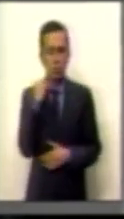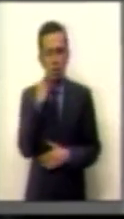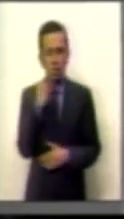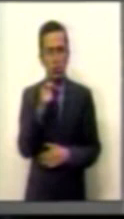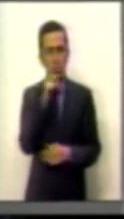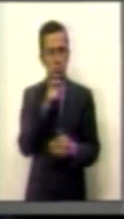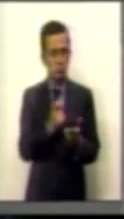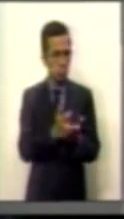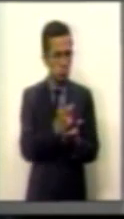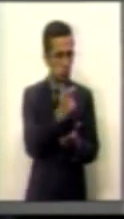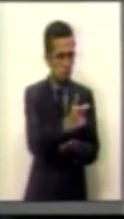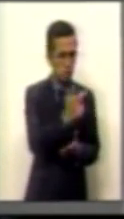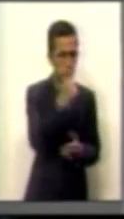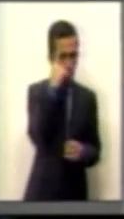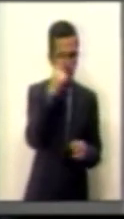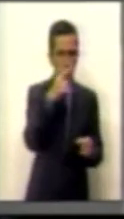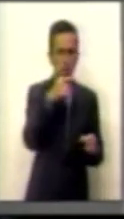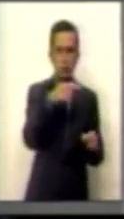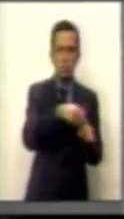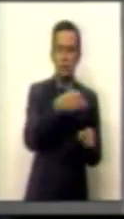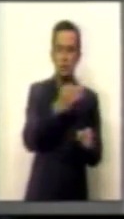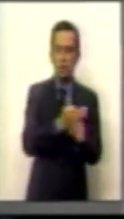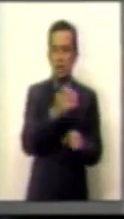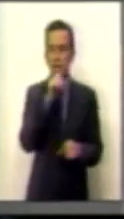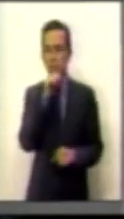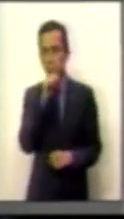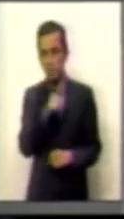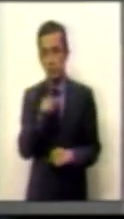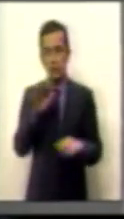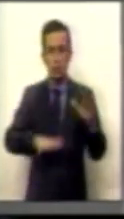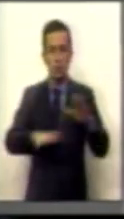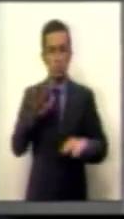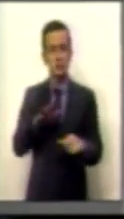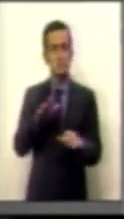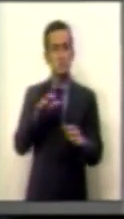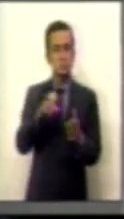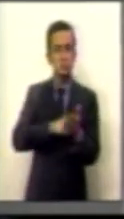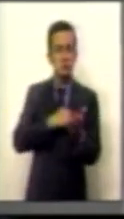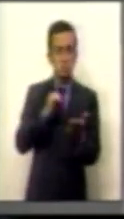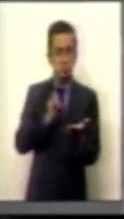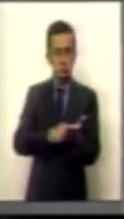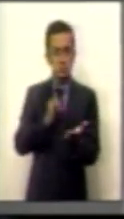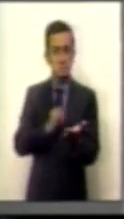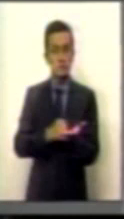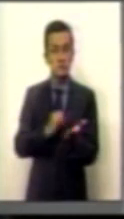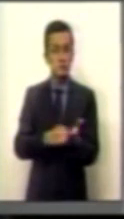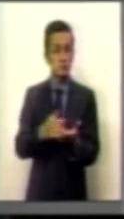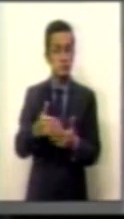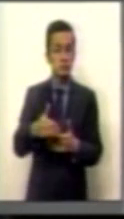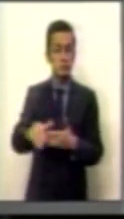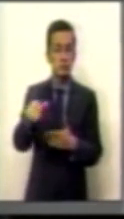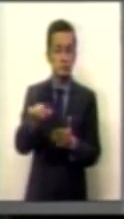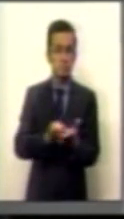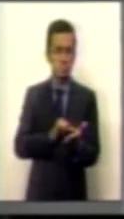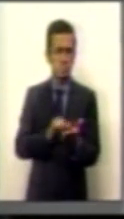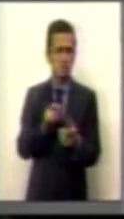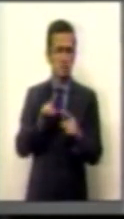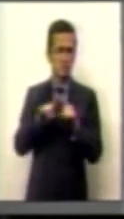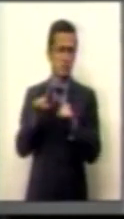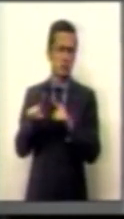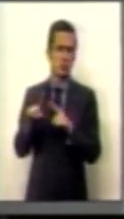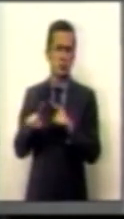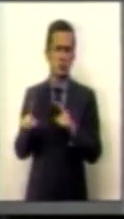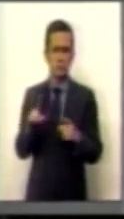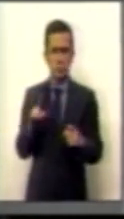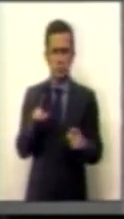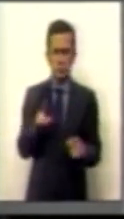los notarios públicos y se descuentan a veces los intereses por mensualidades adelantadas, entre otras comisiones. Pero